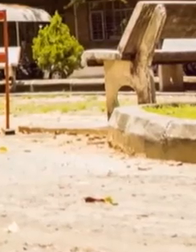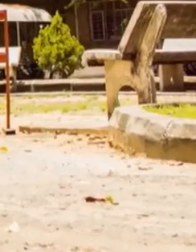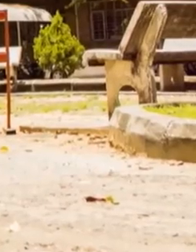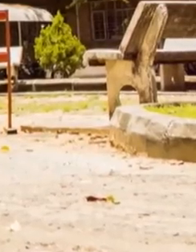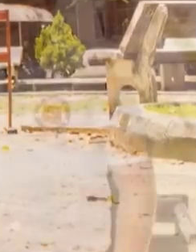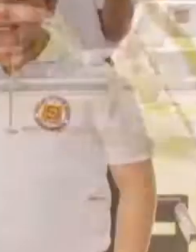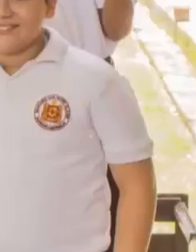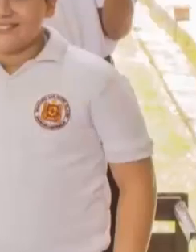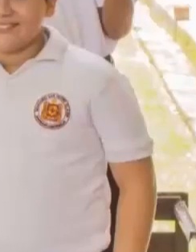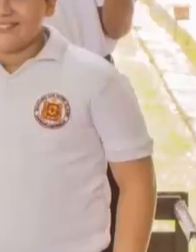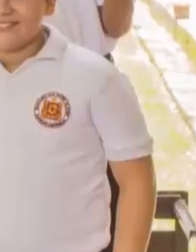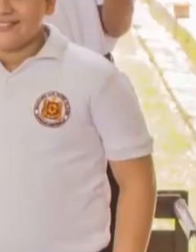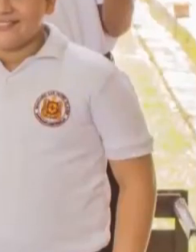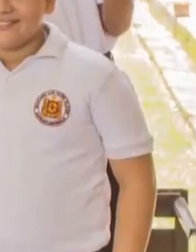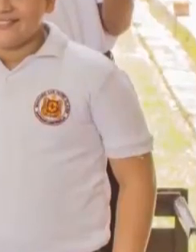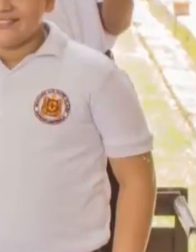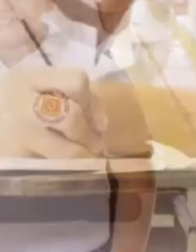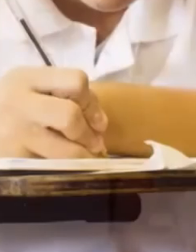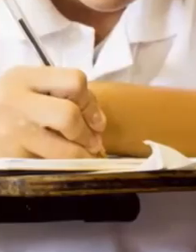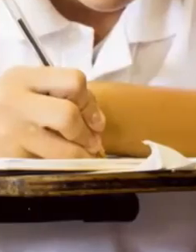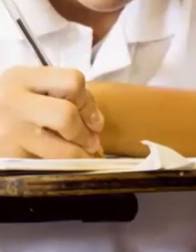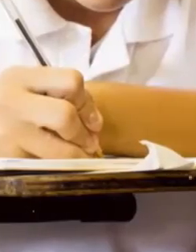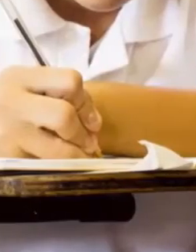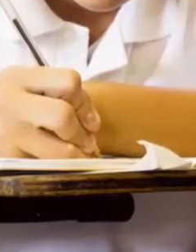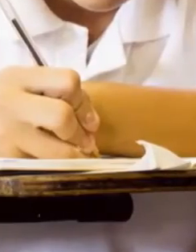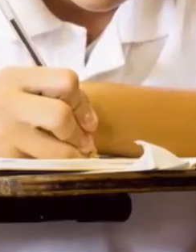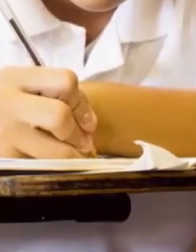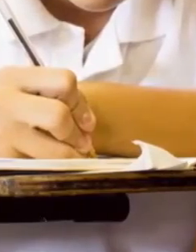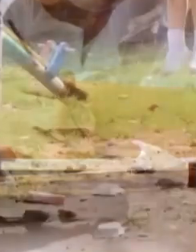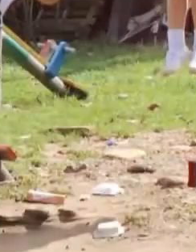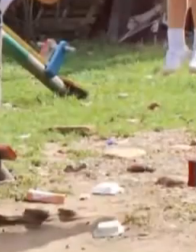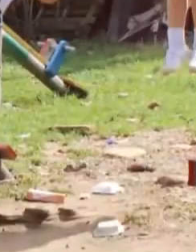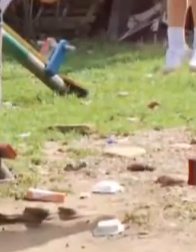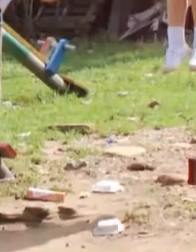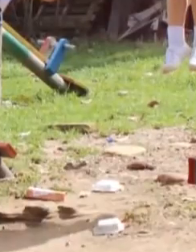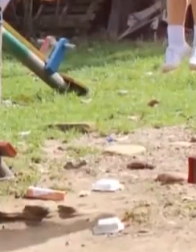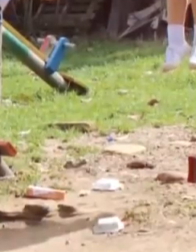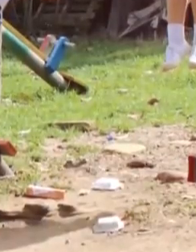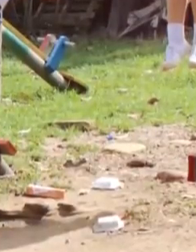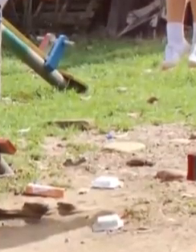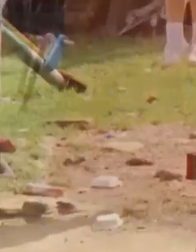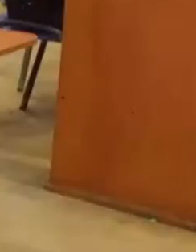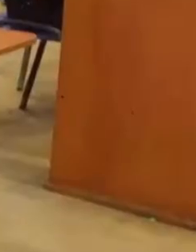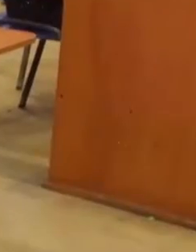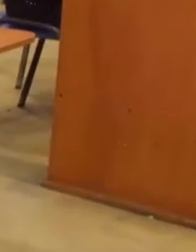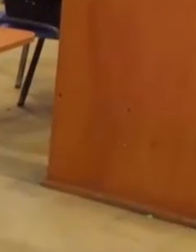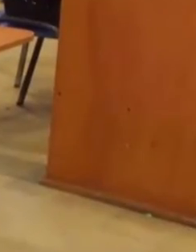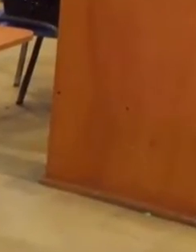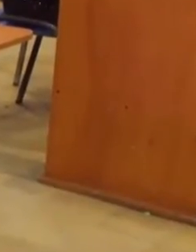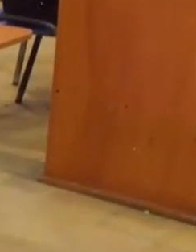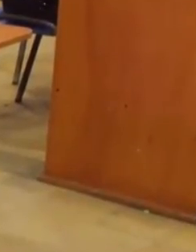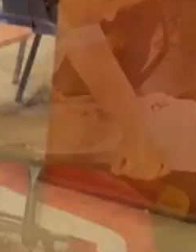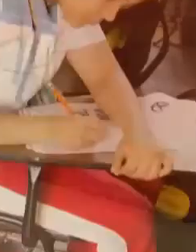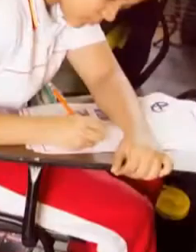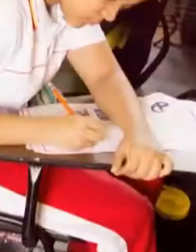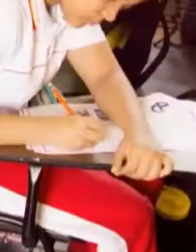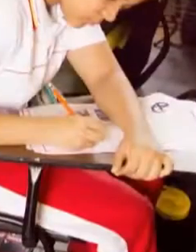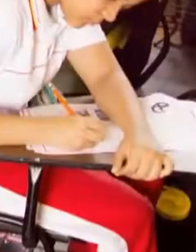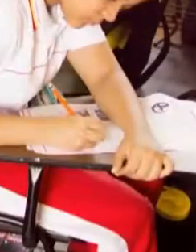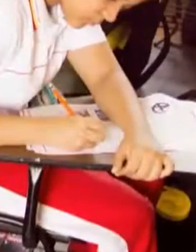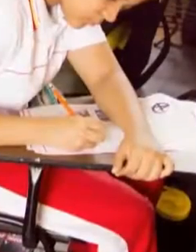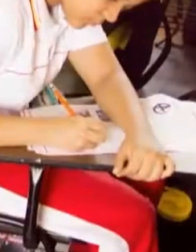Pedro Claver. Formación en principios y valores auténticamente cristianos. Contamos con las mejores instalaciones de la